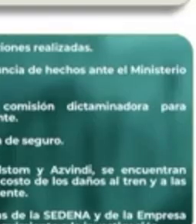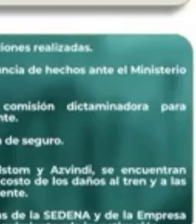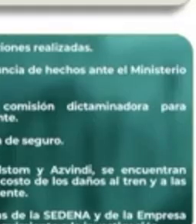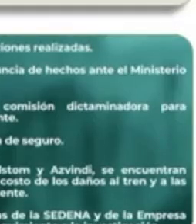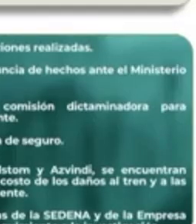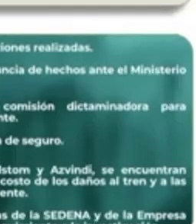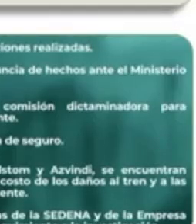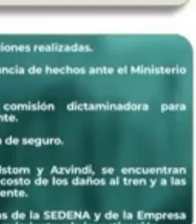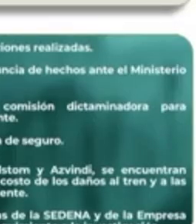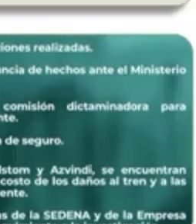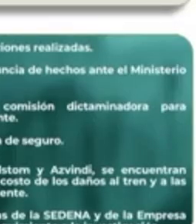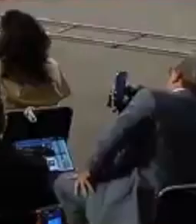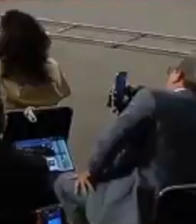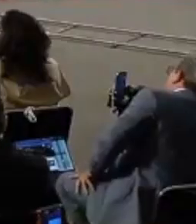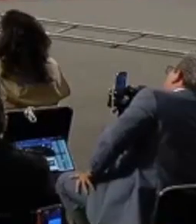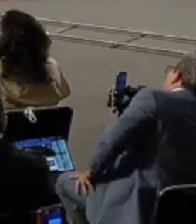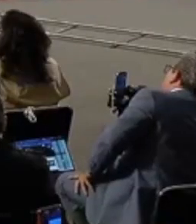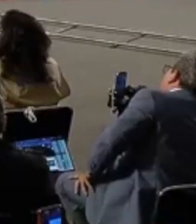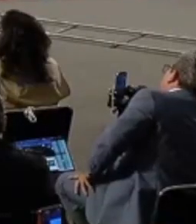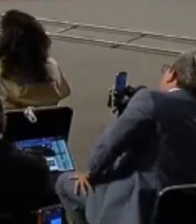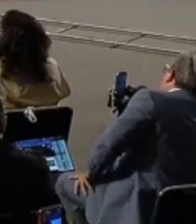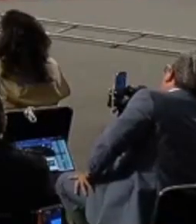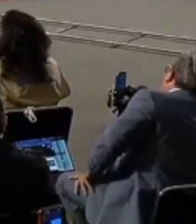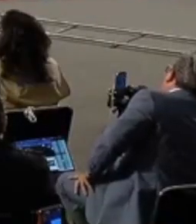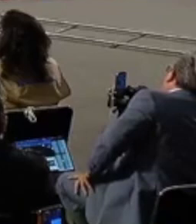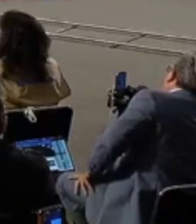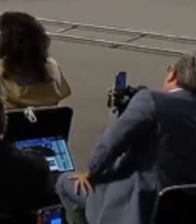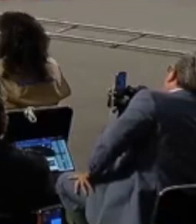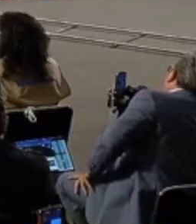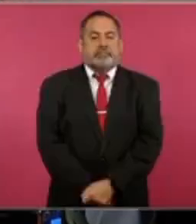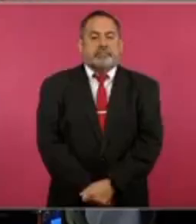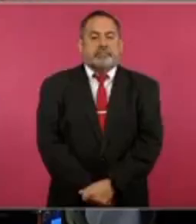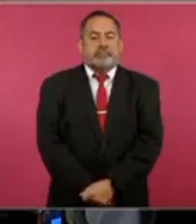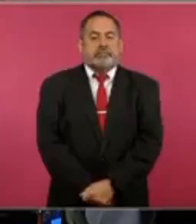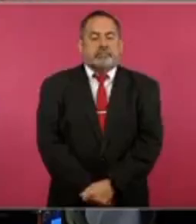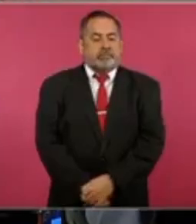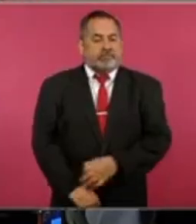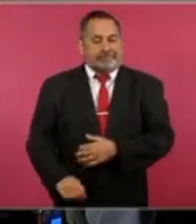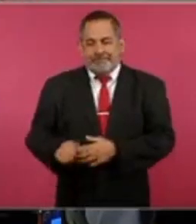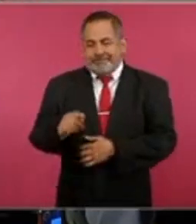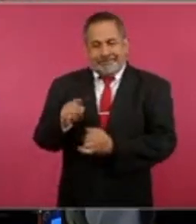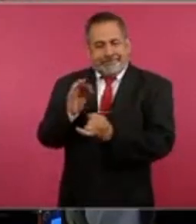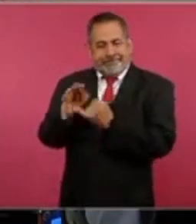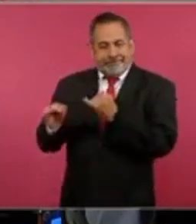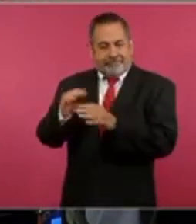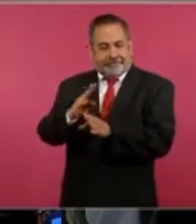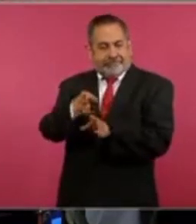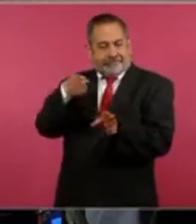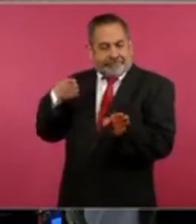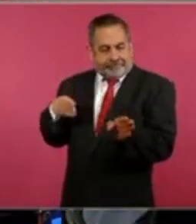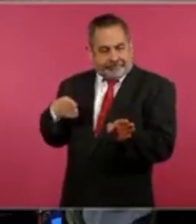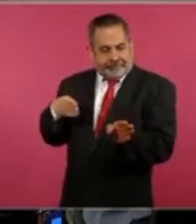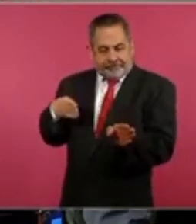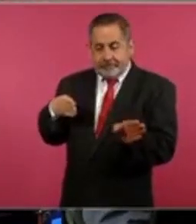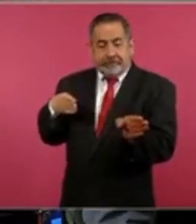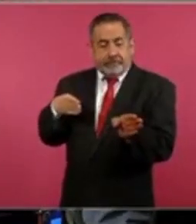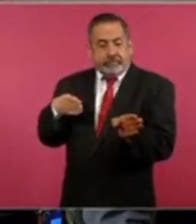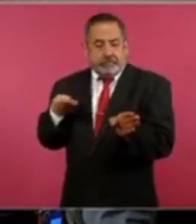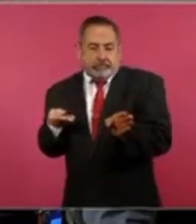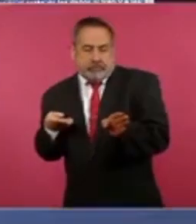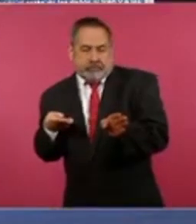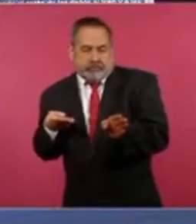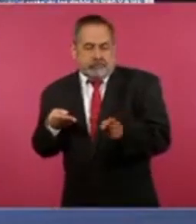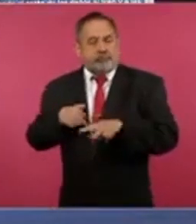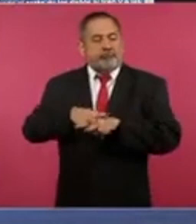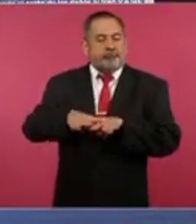la cabina motriz de que va a retaguardia, al último, es la que se sale de las vías,